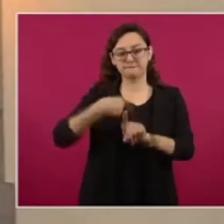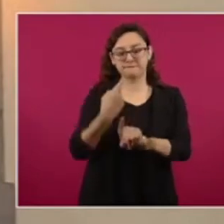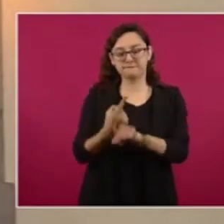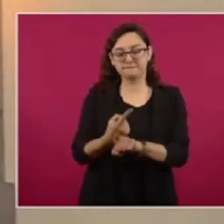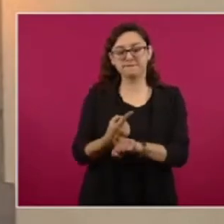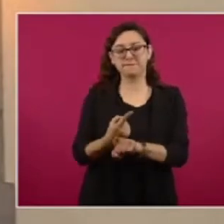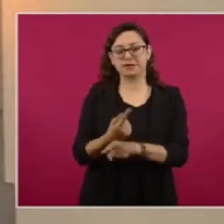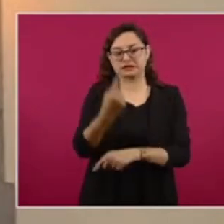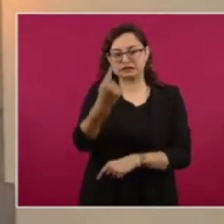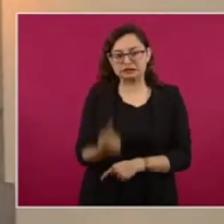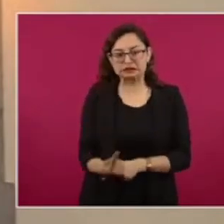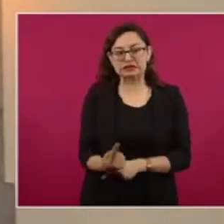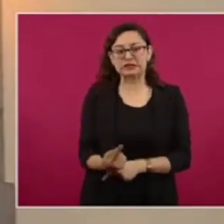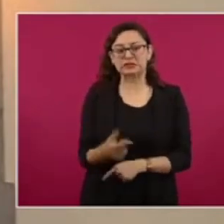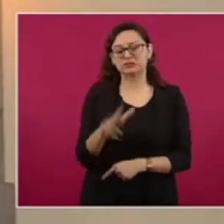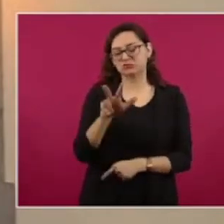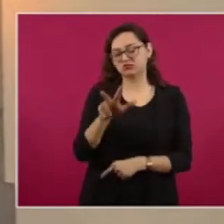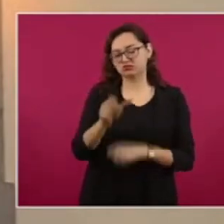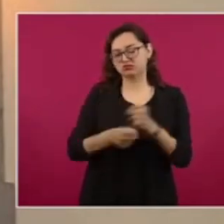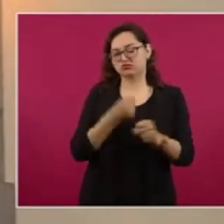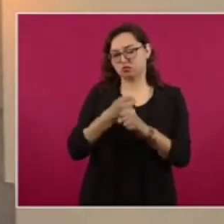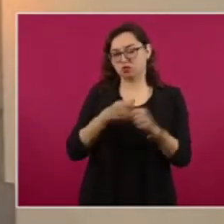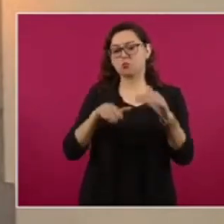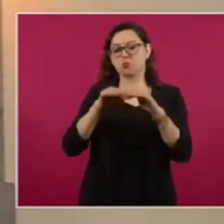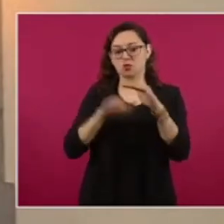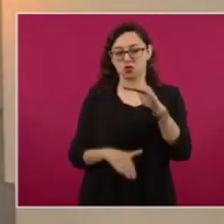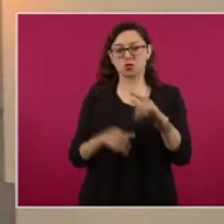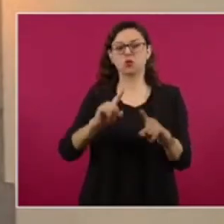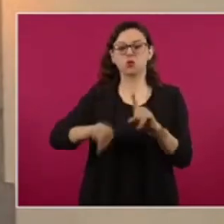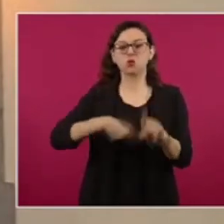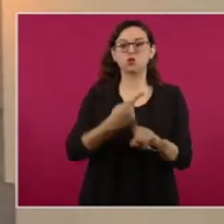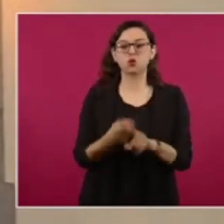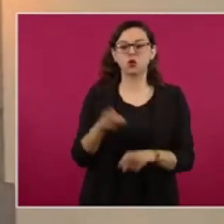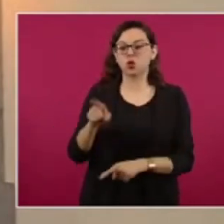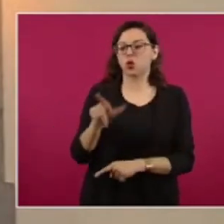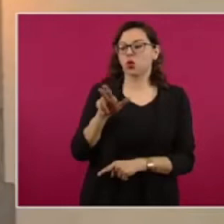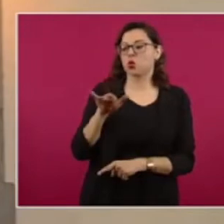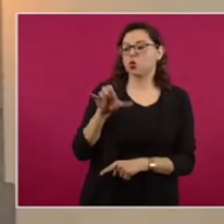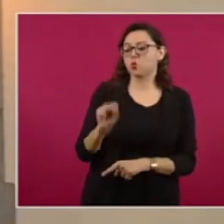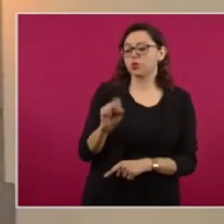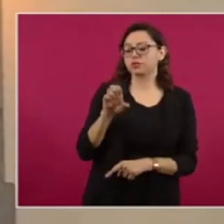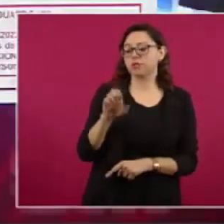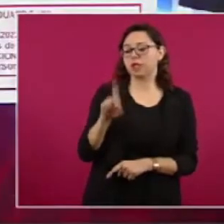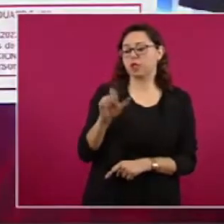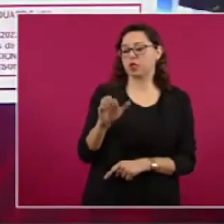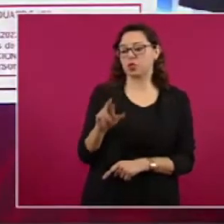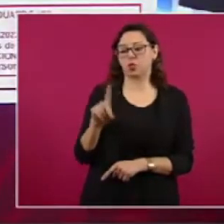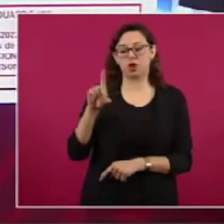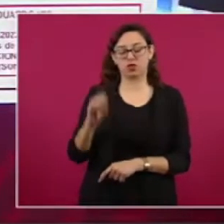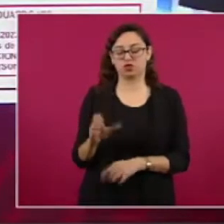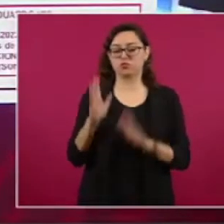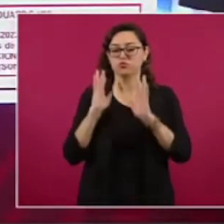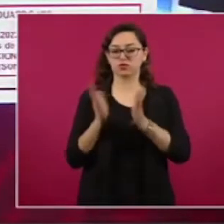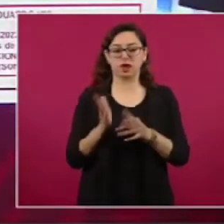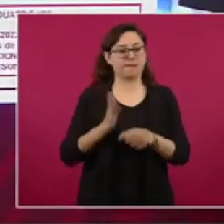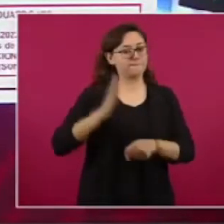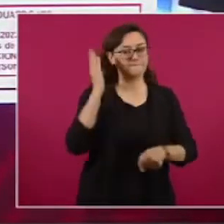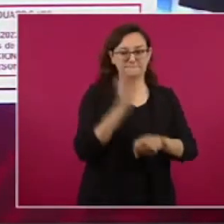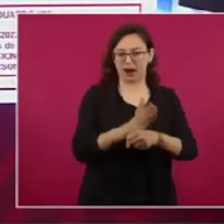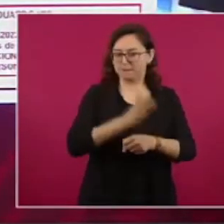persona menor de 18 años en contra de Luis Eduardo N. Esto fue en los últimos días son